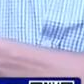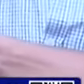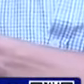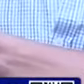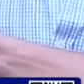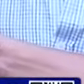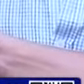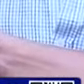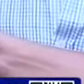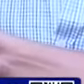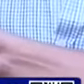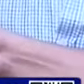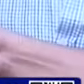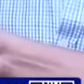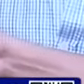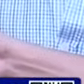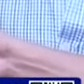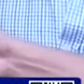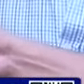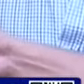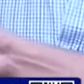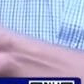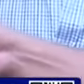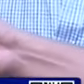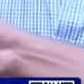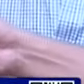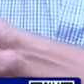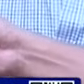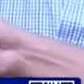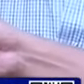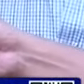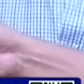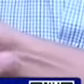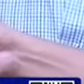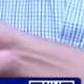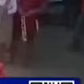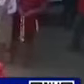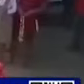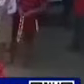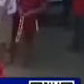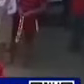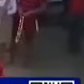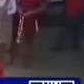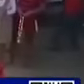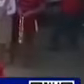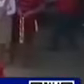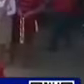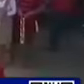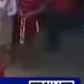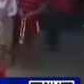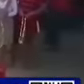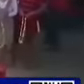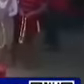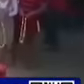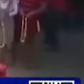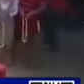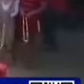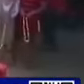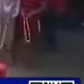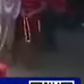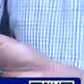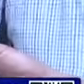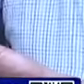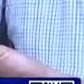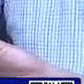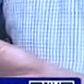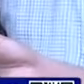a este. Con, usted dice algo, pa, pa, al pie ya lo disparan o a las manos. ¿Y usted qué va a hacer? De miedo pues huye. Porque ¿han acudido